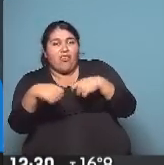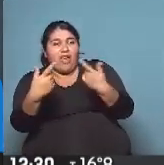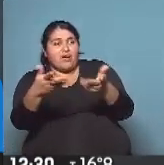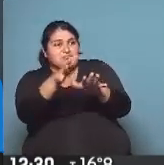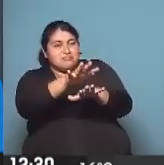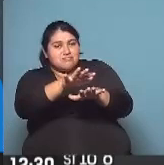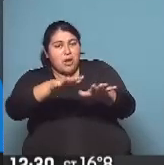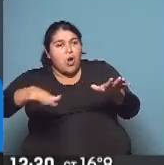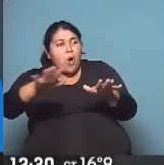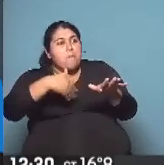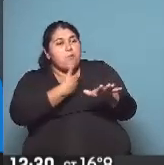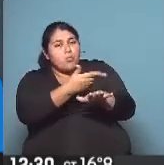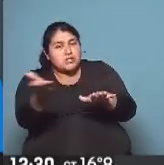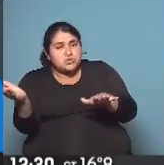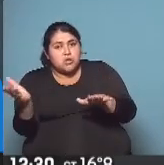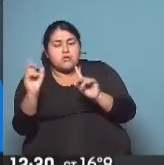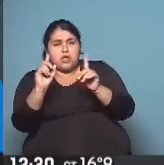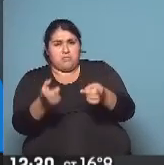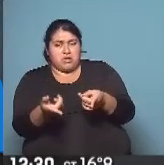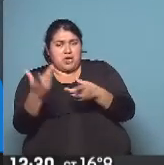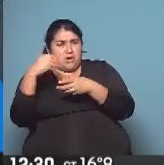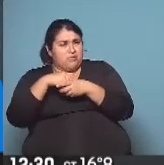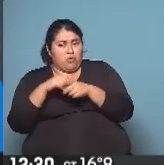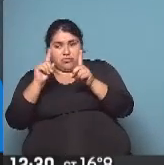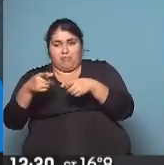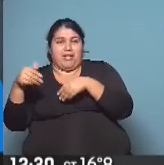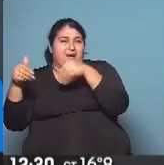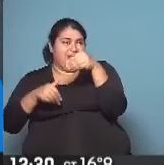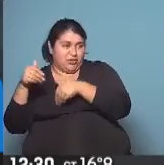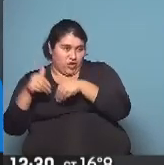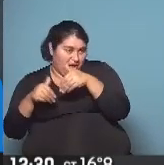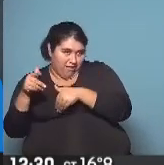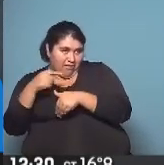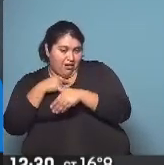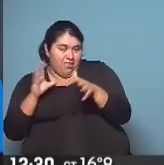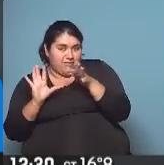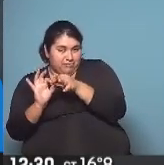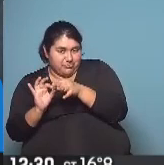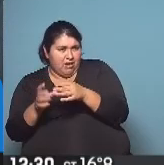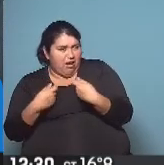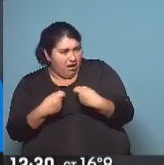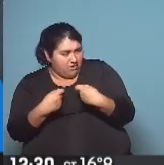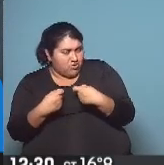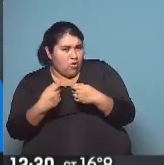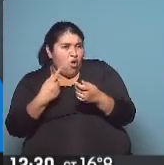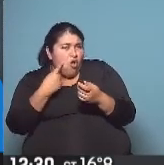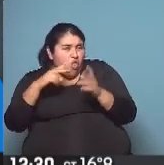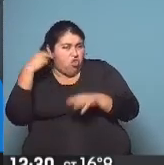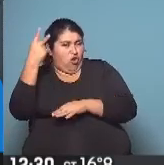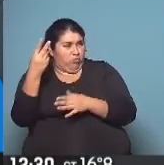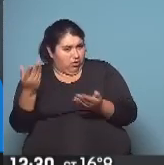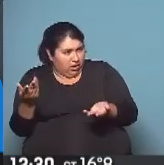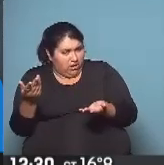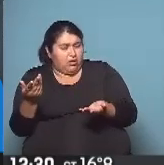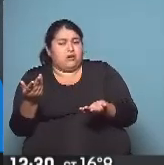al satisfacer las necesidades de esa población, por una cuestión electoral, por lo que sea, después terminan gastando más de lo que entra, ¿no? Entonces